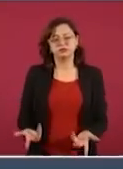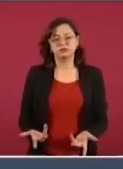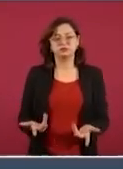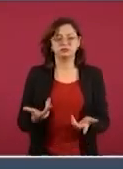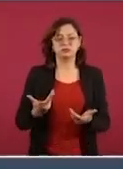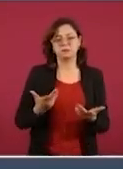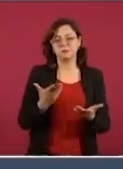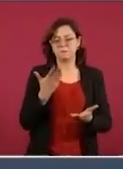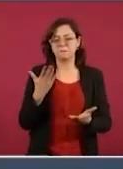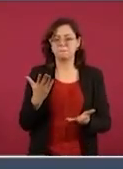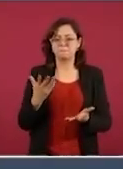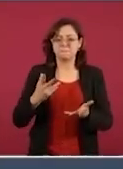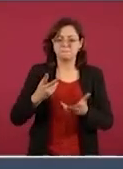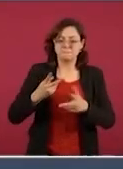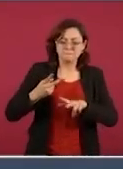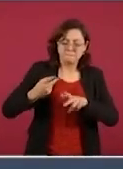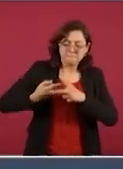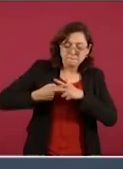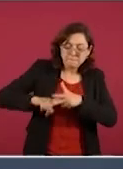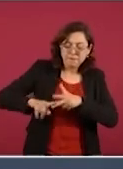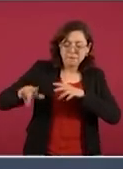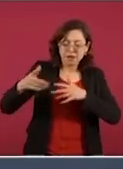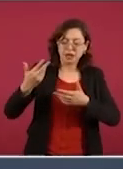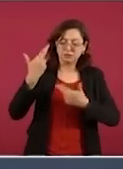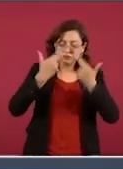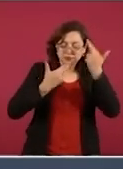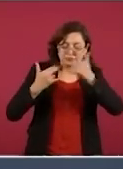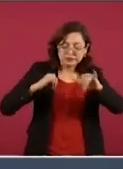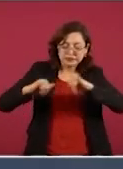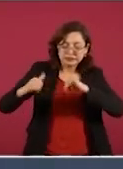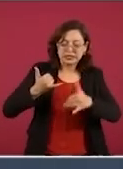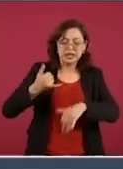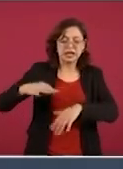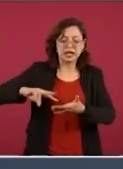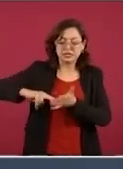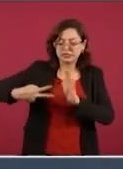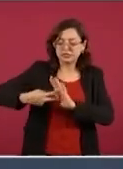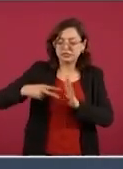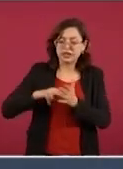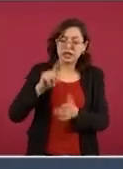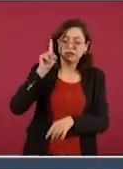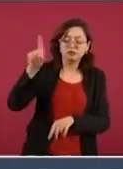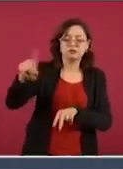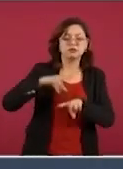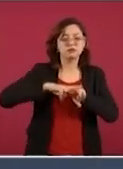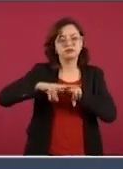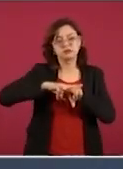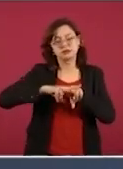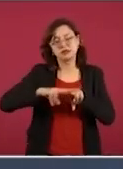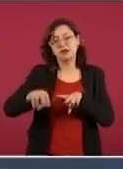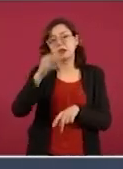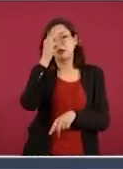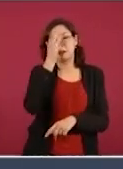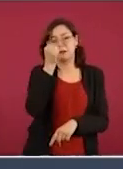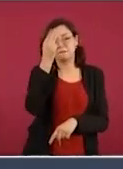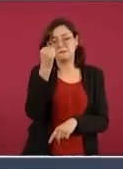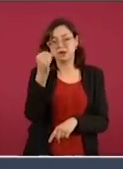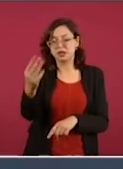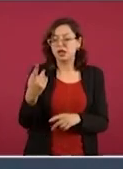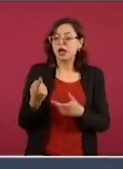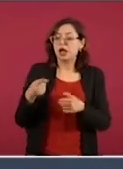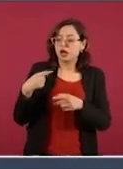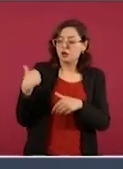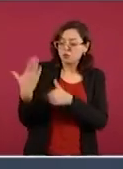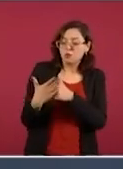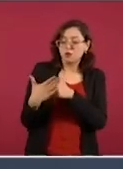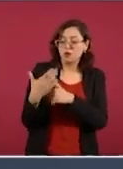básica del Tren Maya, que están en proceso y se terminarán